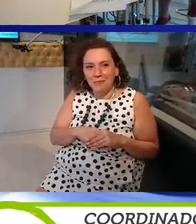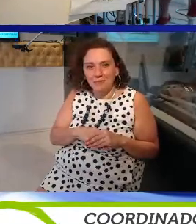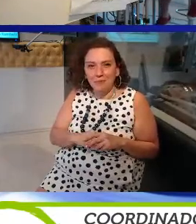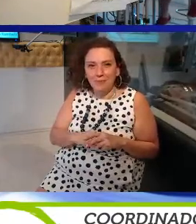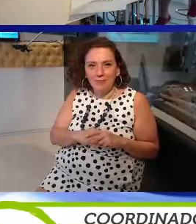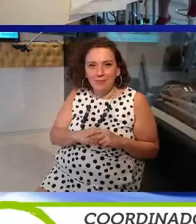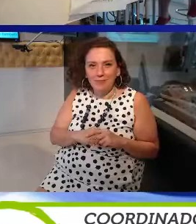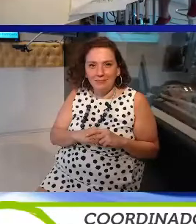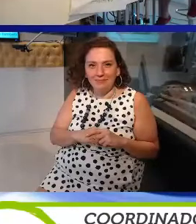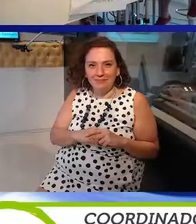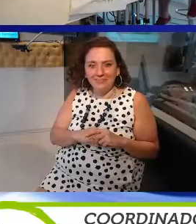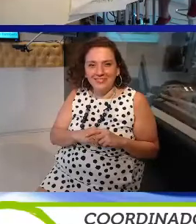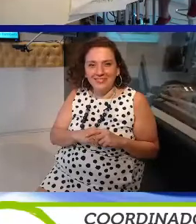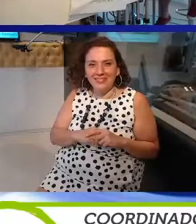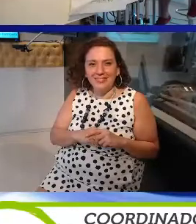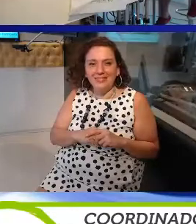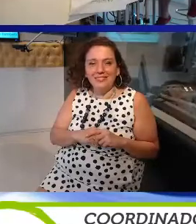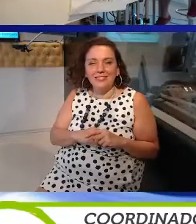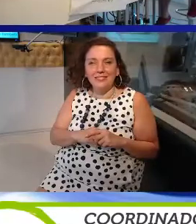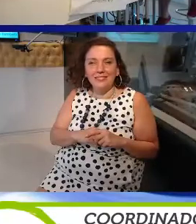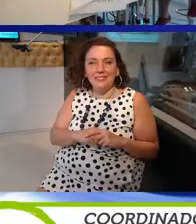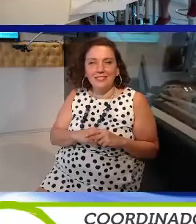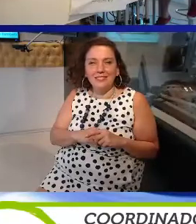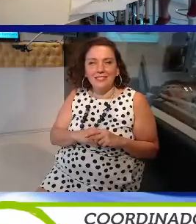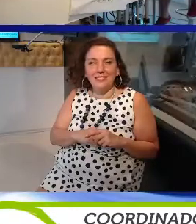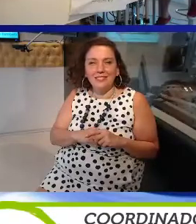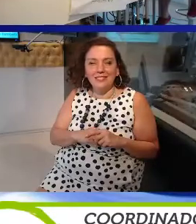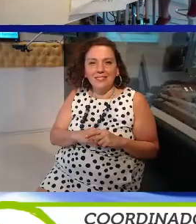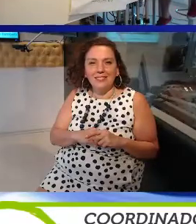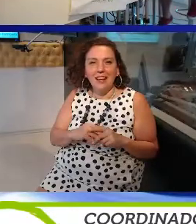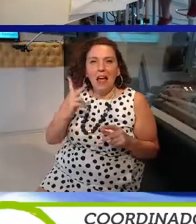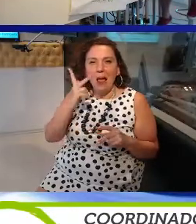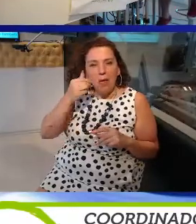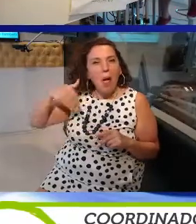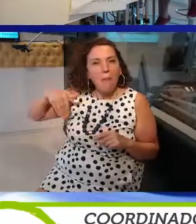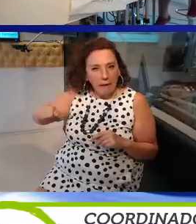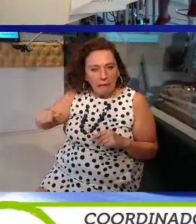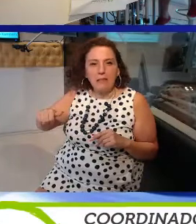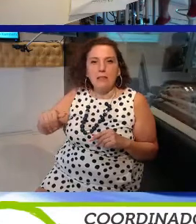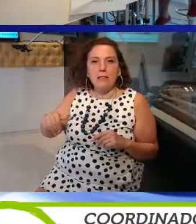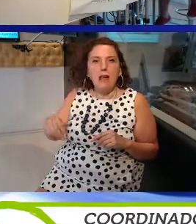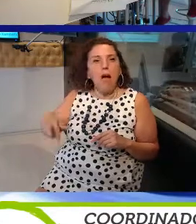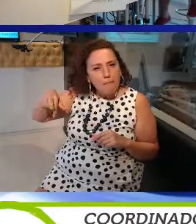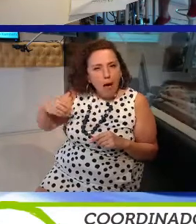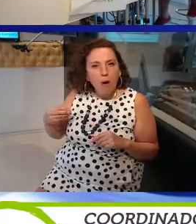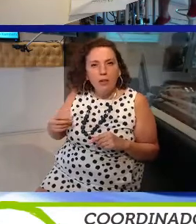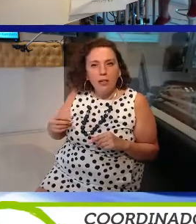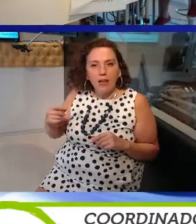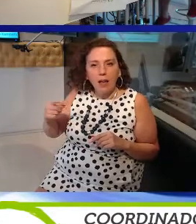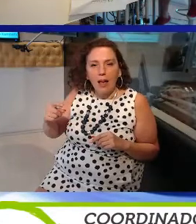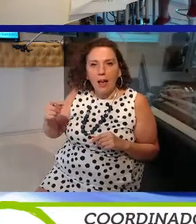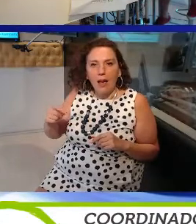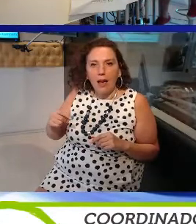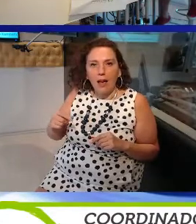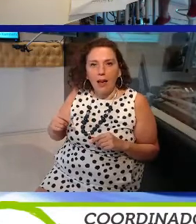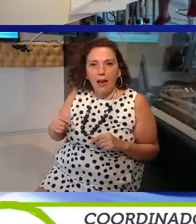Qué grande. Bueno, entonces ya me contaron Pauli, Hernán, Marisa. Ahora te falta Andy, que habló